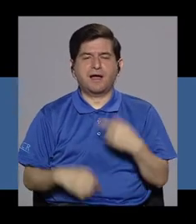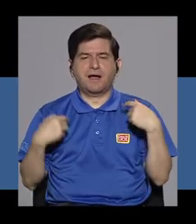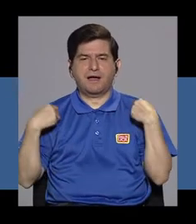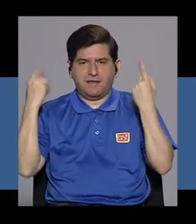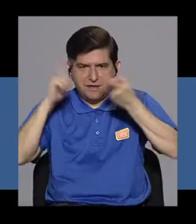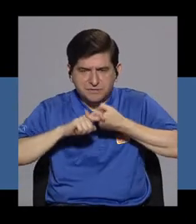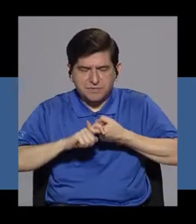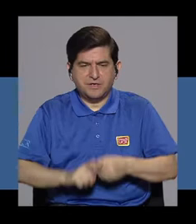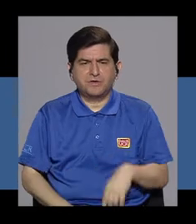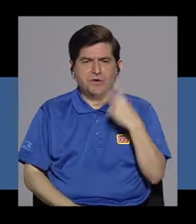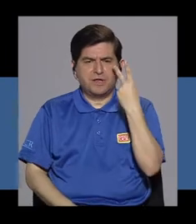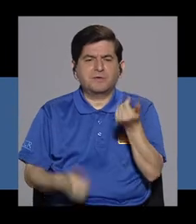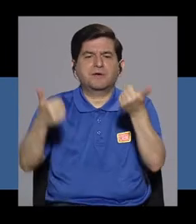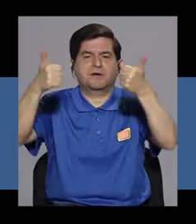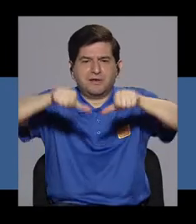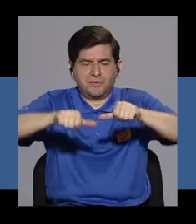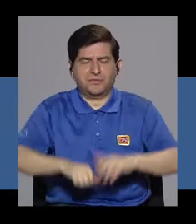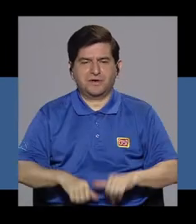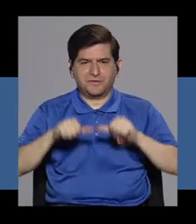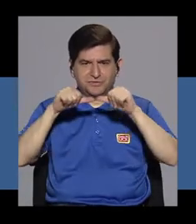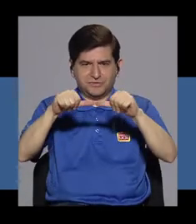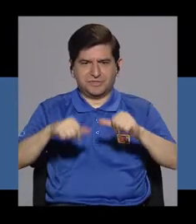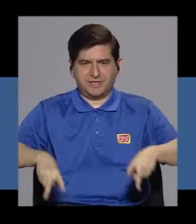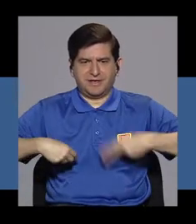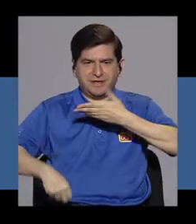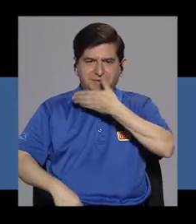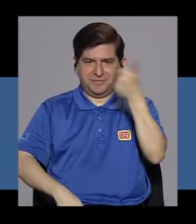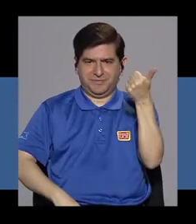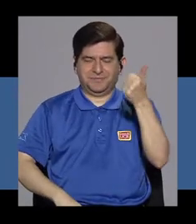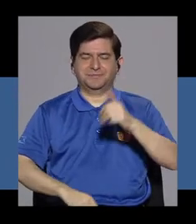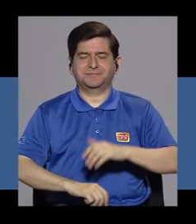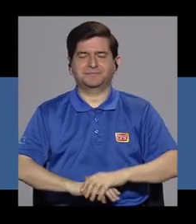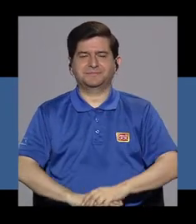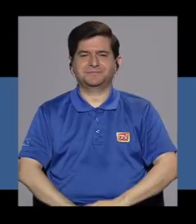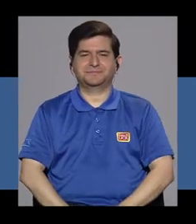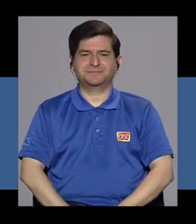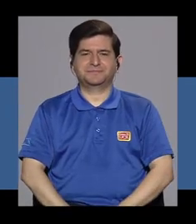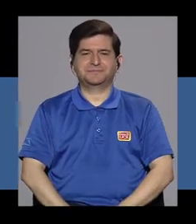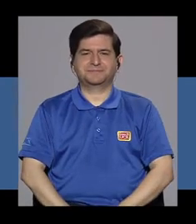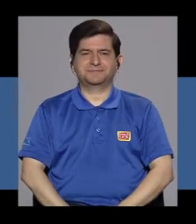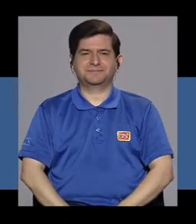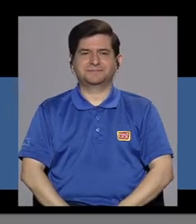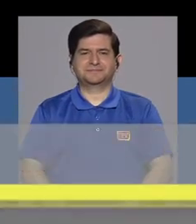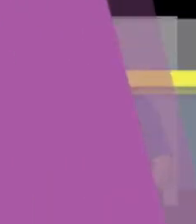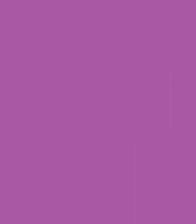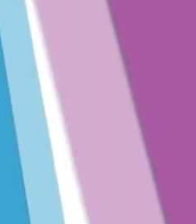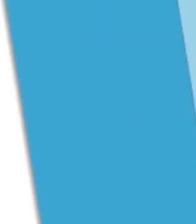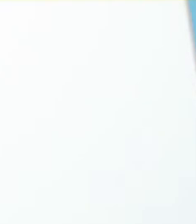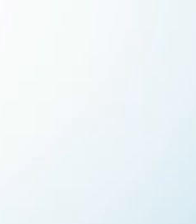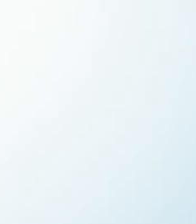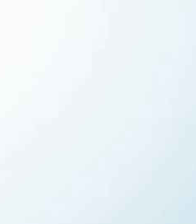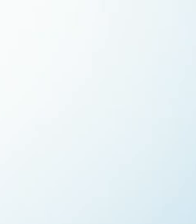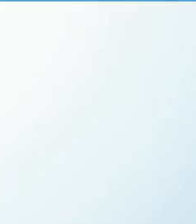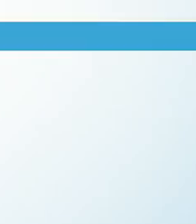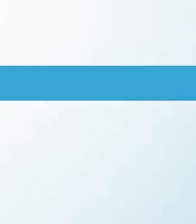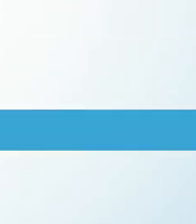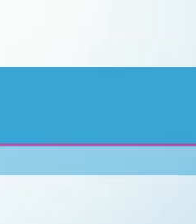mercuryconvention.org, seleccione el idioma español y vea la pestaña Convenio. Continúe con más de Vivir Mejor.